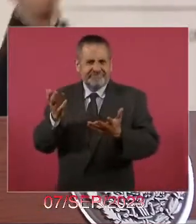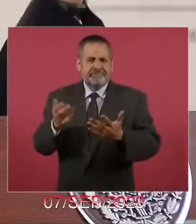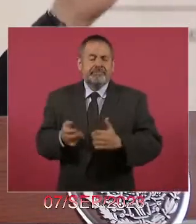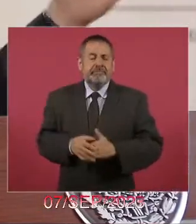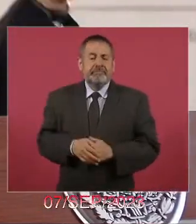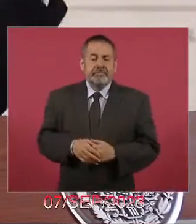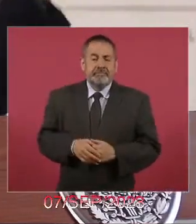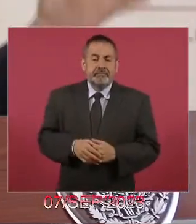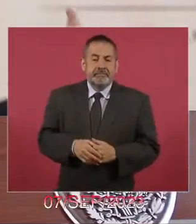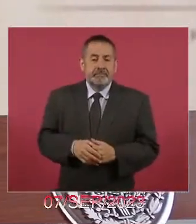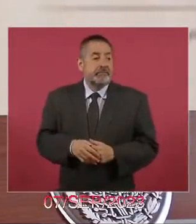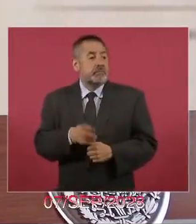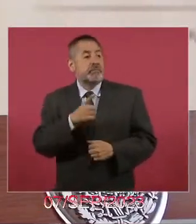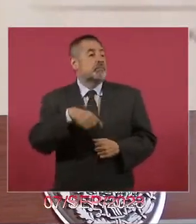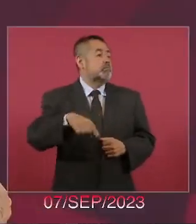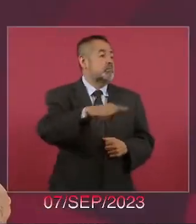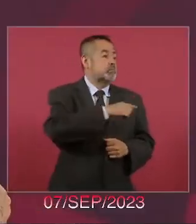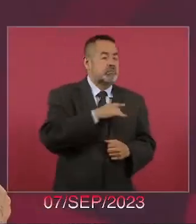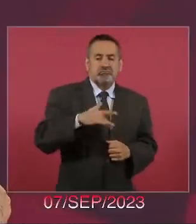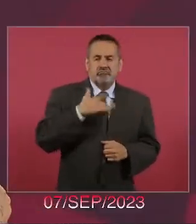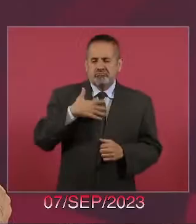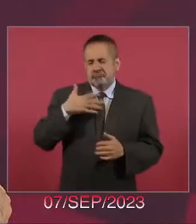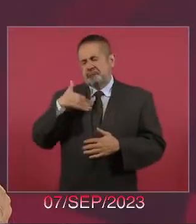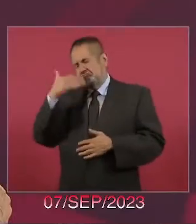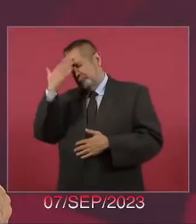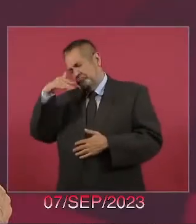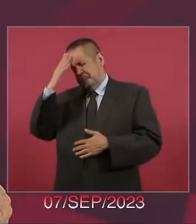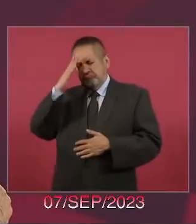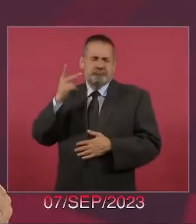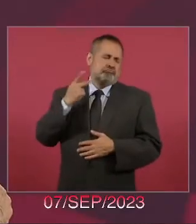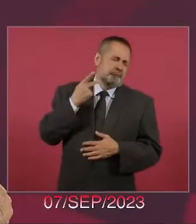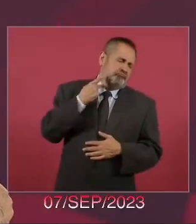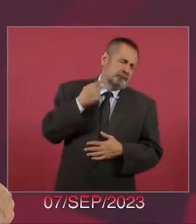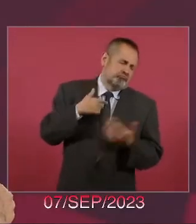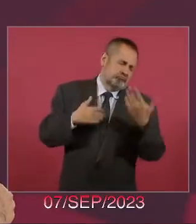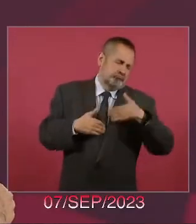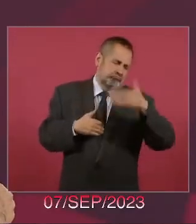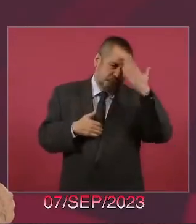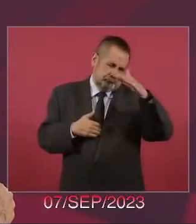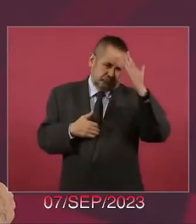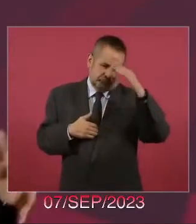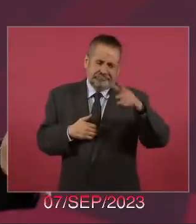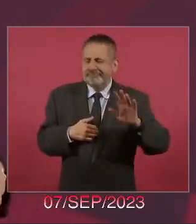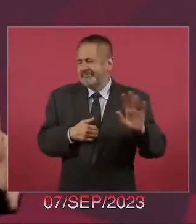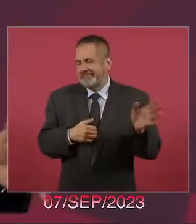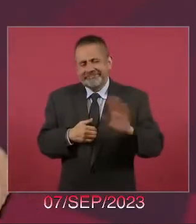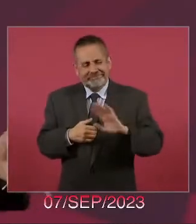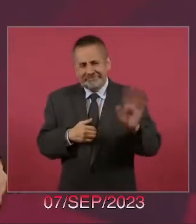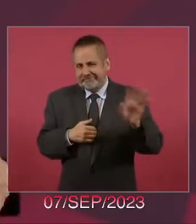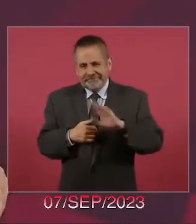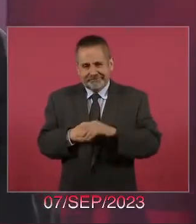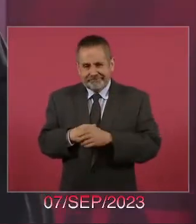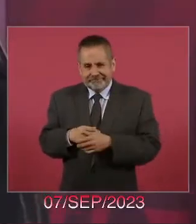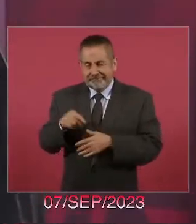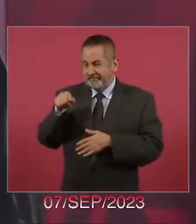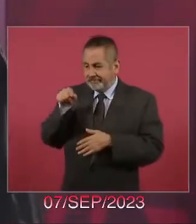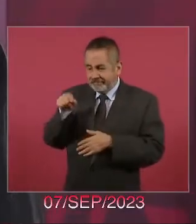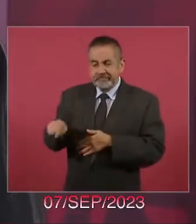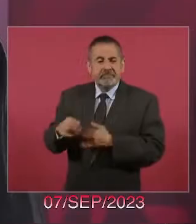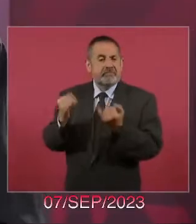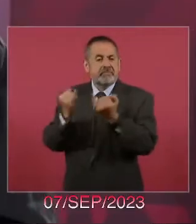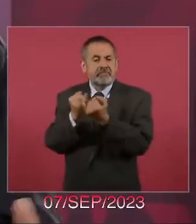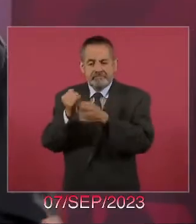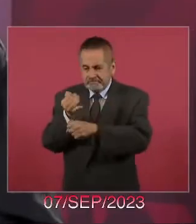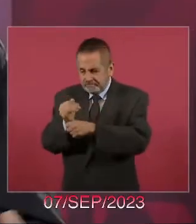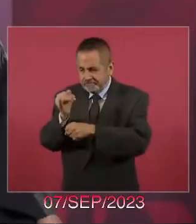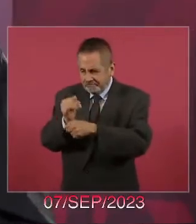todo mundo se siente político, ¿no? No, es un oficio. La política es como el oficio del